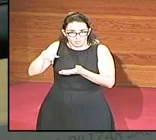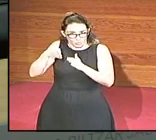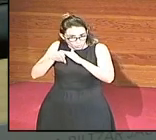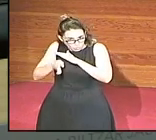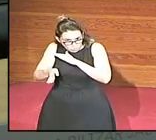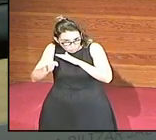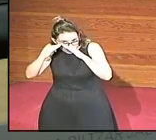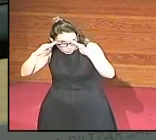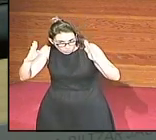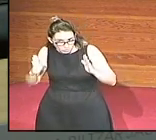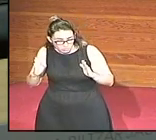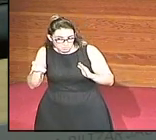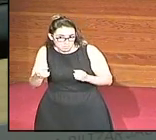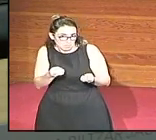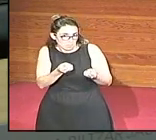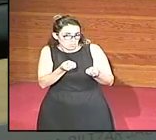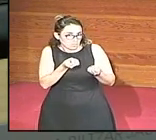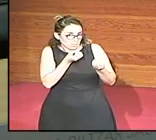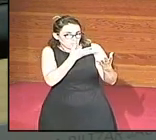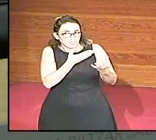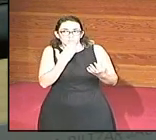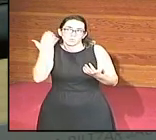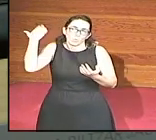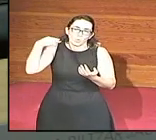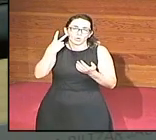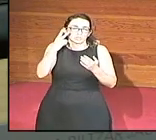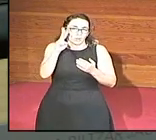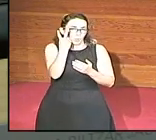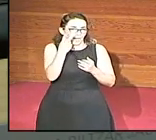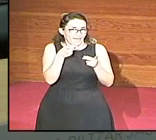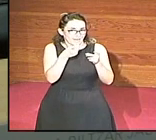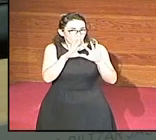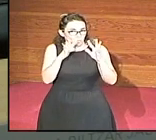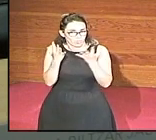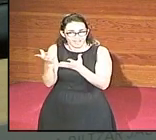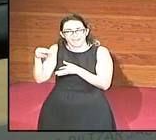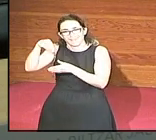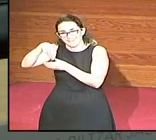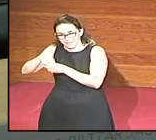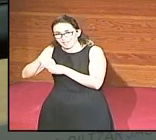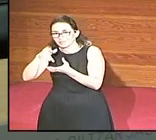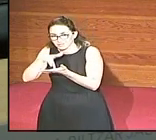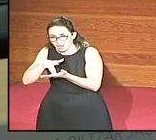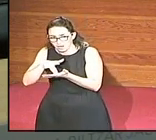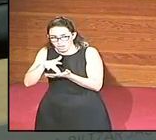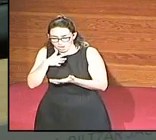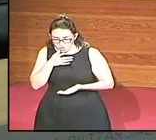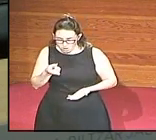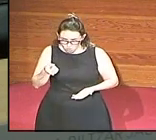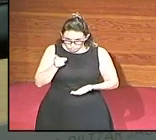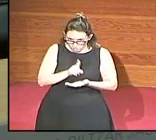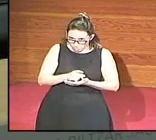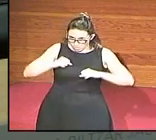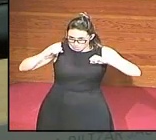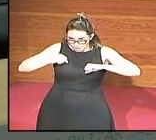estado durante la Segunda Guerra Mundial y había estado ahí dentro y que no pensaba que iba a acabar sus días en el sitio